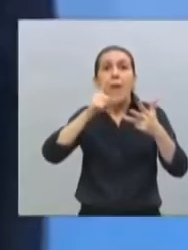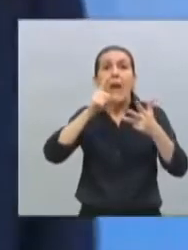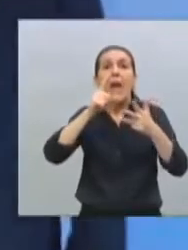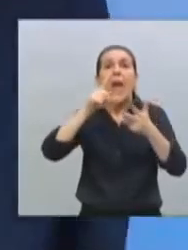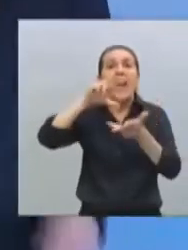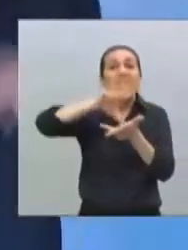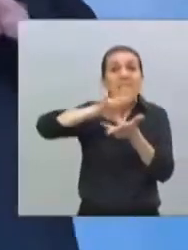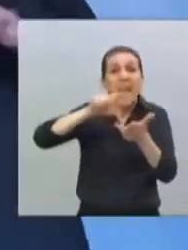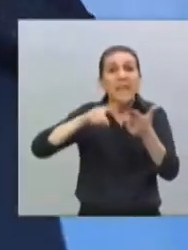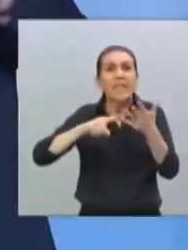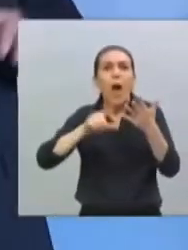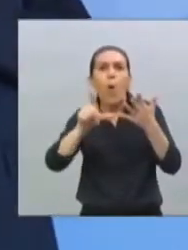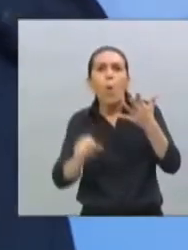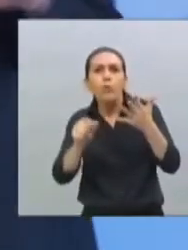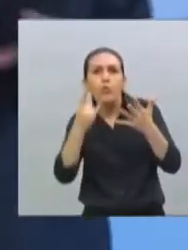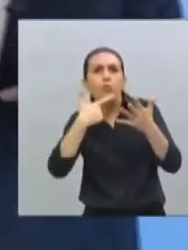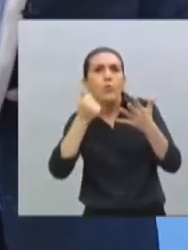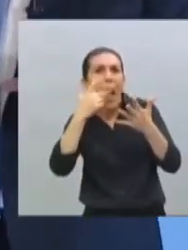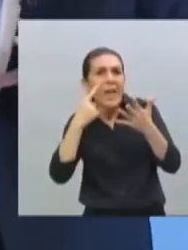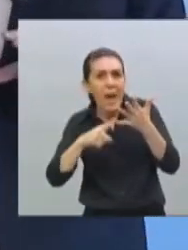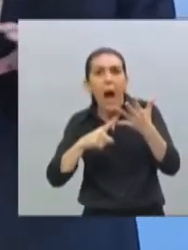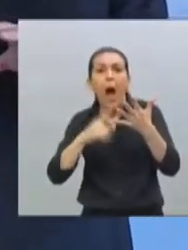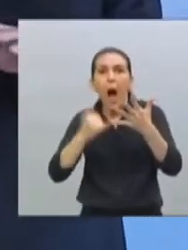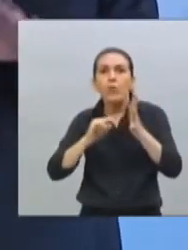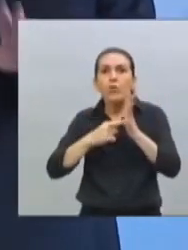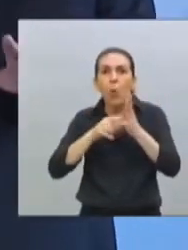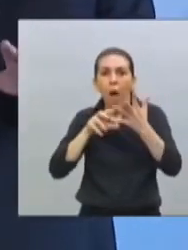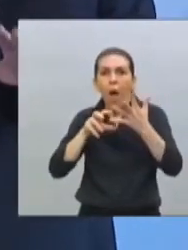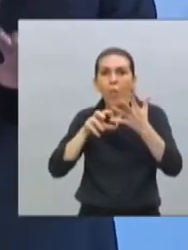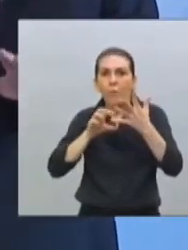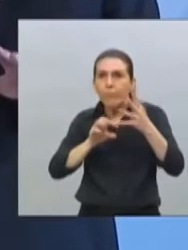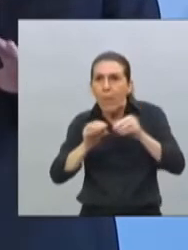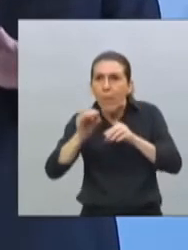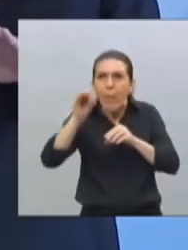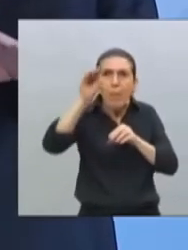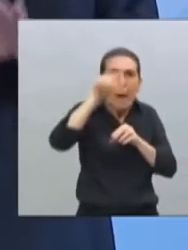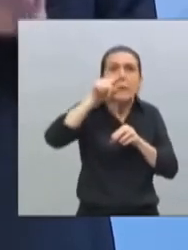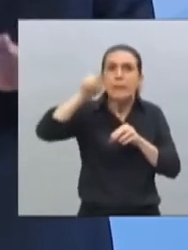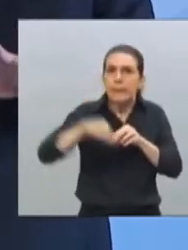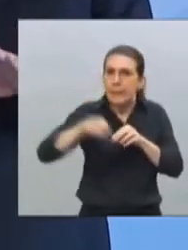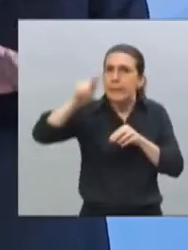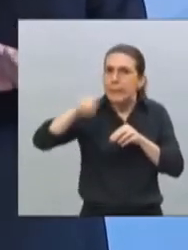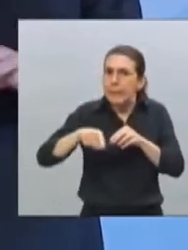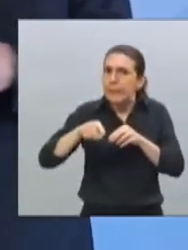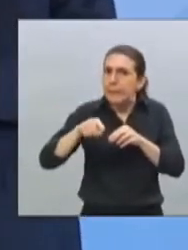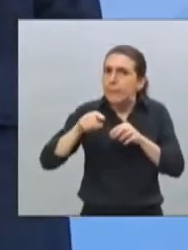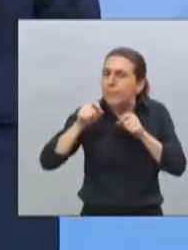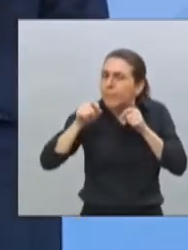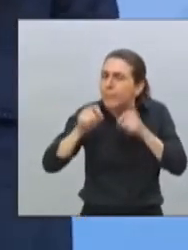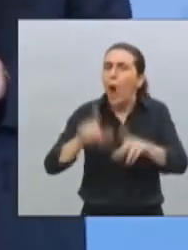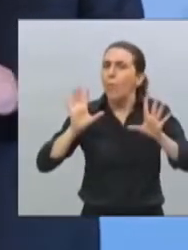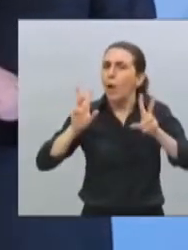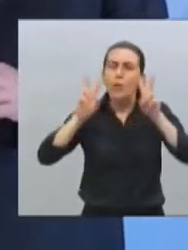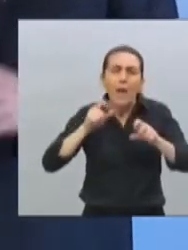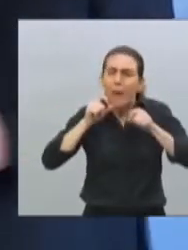Claro. Porque, digamos, ahora, ¿qué pasa en Neuquén? Al tener Cipolletti al lado con la transmisión comunitaria, tampoco quiere que en su